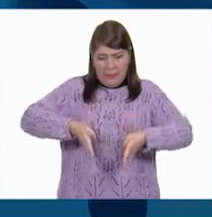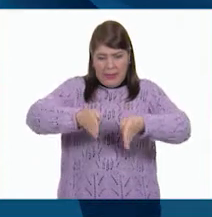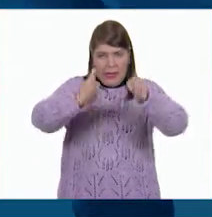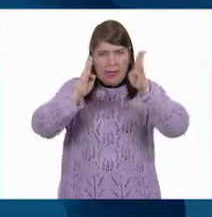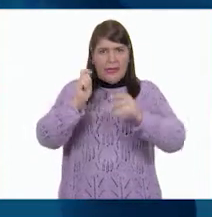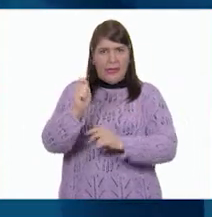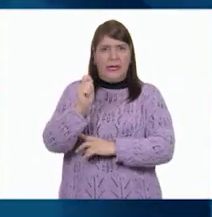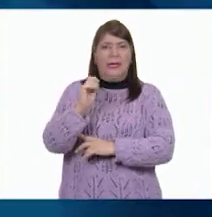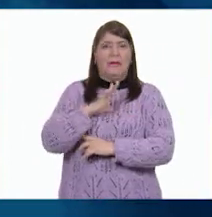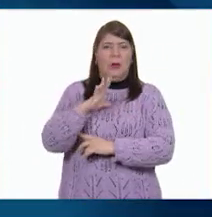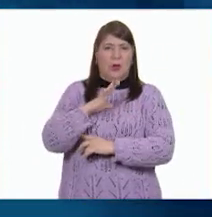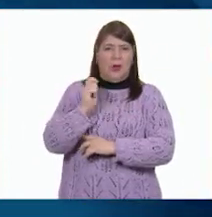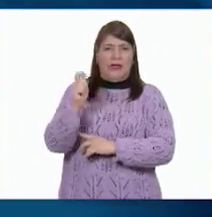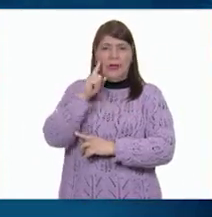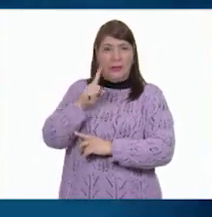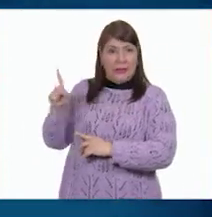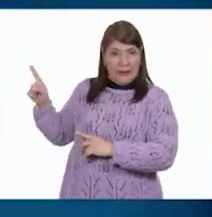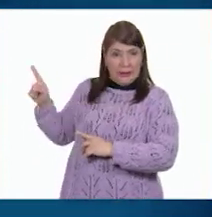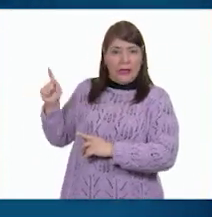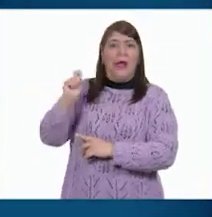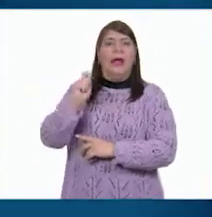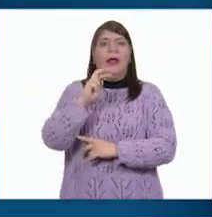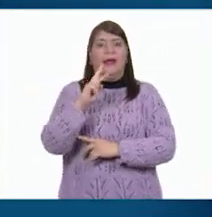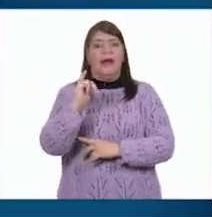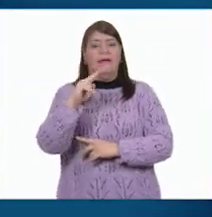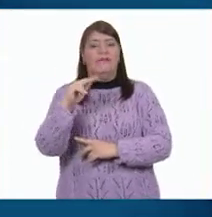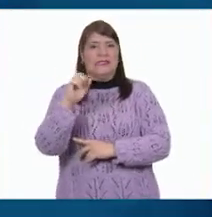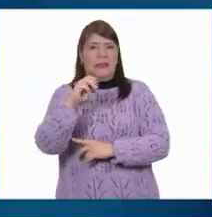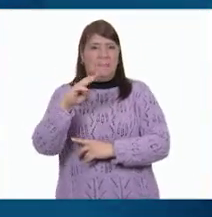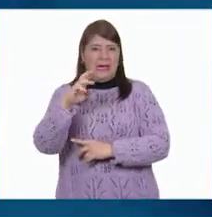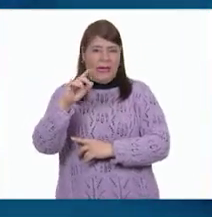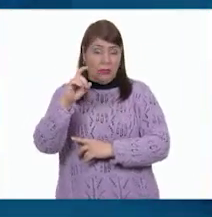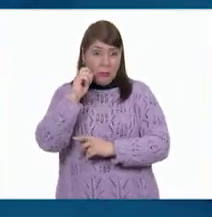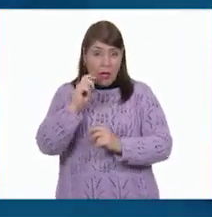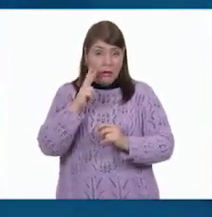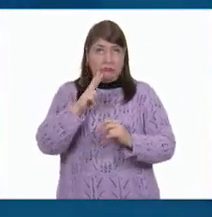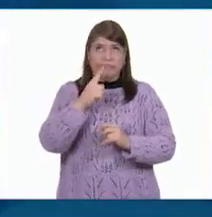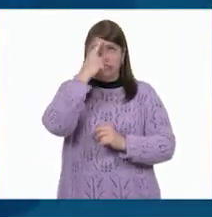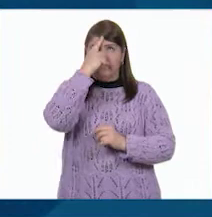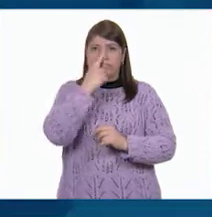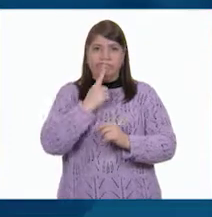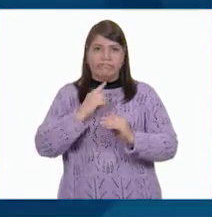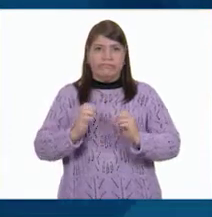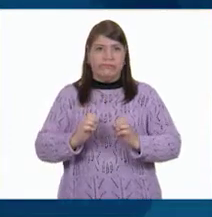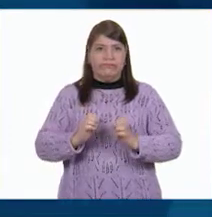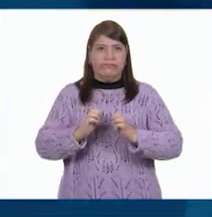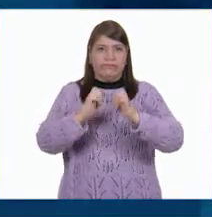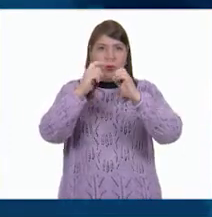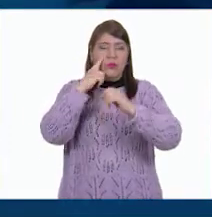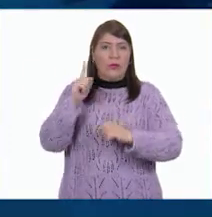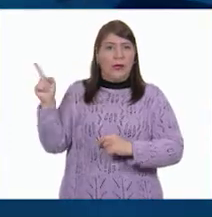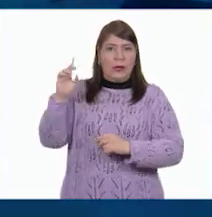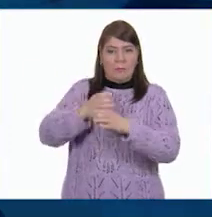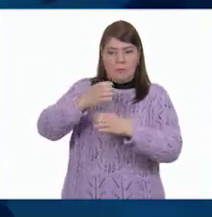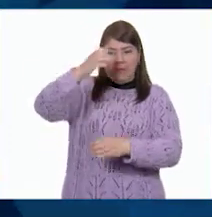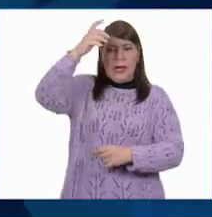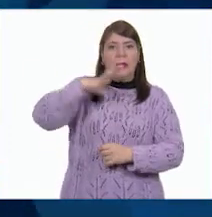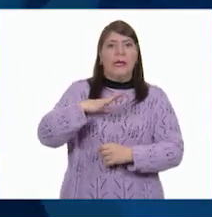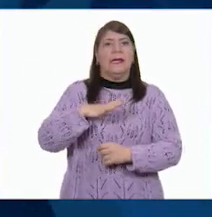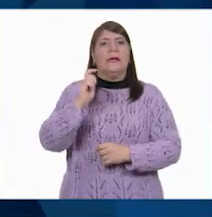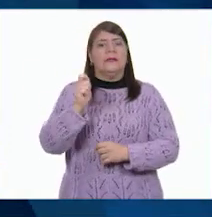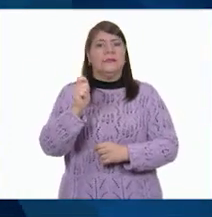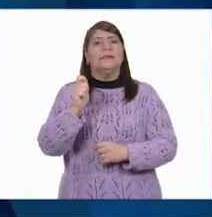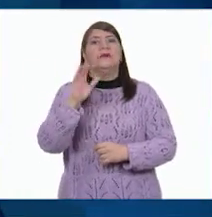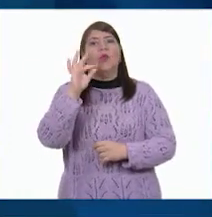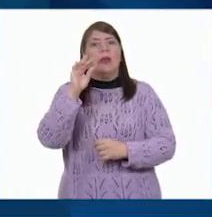Proyecto del arquitecto Antonio Rivas Mercado, el monumento se destaca por la imponente columna de 40 metros de altura, dominada por la